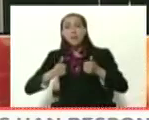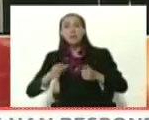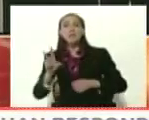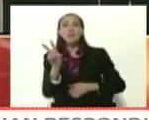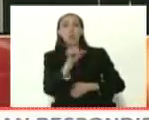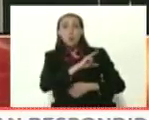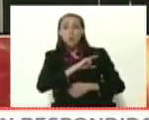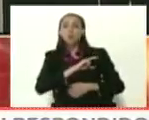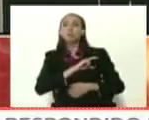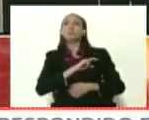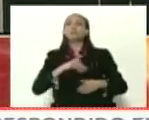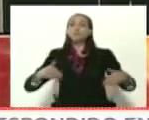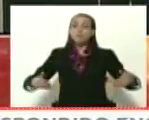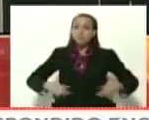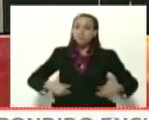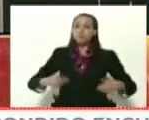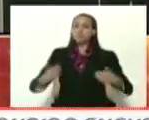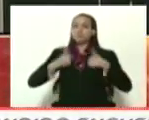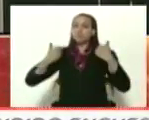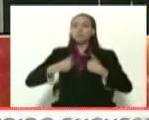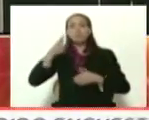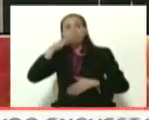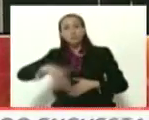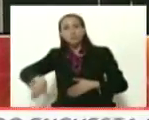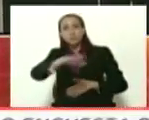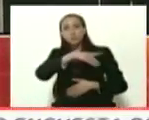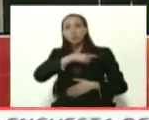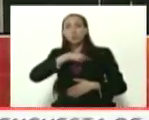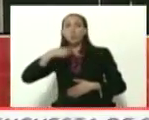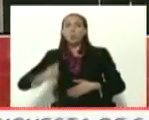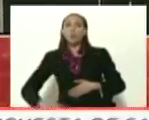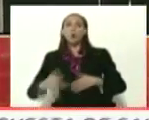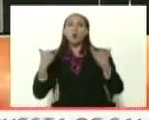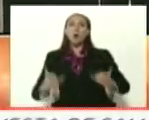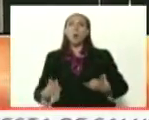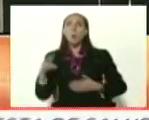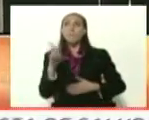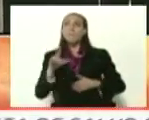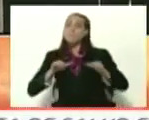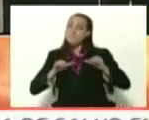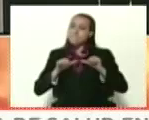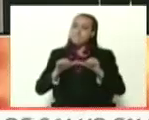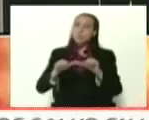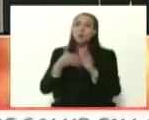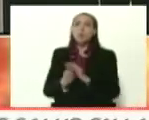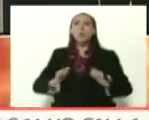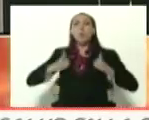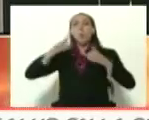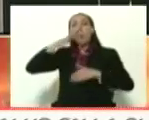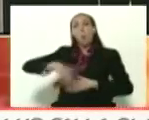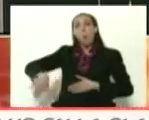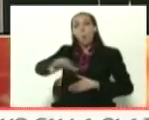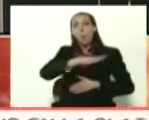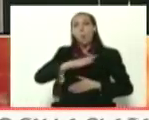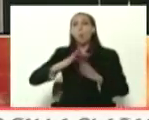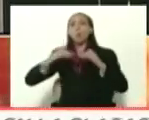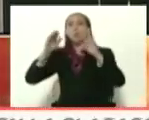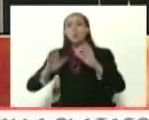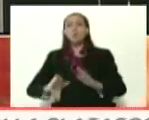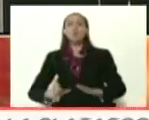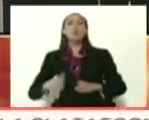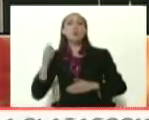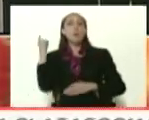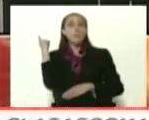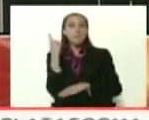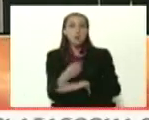gracias al sacrificio de su pueblo. Y hoy el pueblo venezolano inicia ese camino a través de la cuarentena social